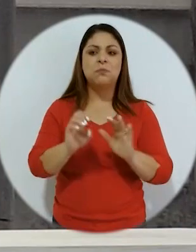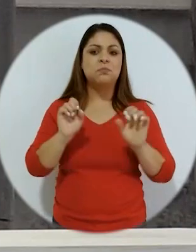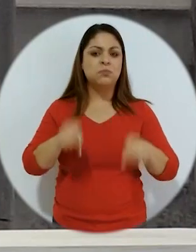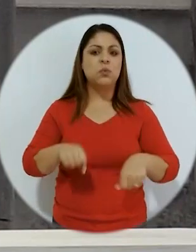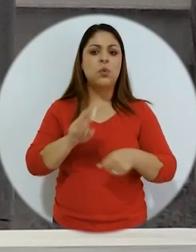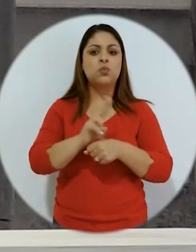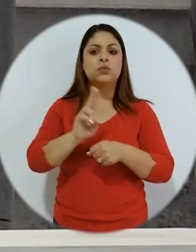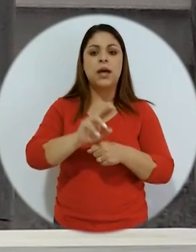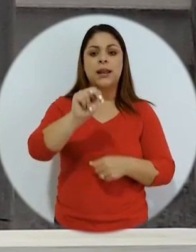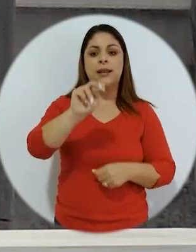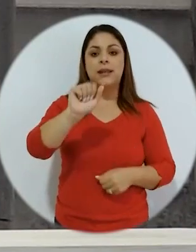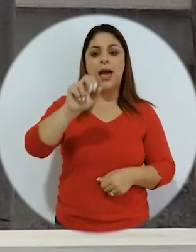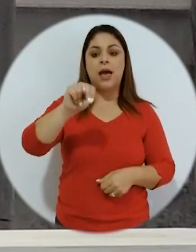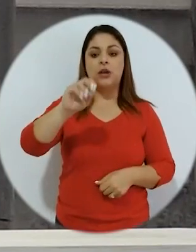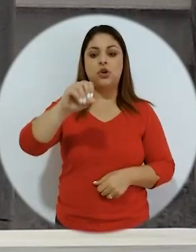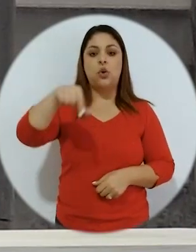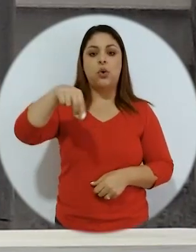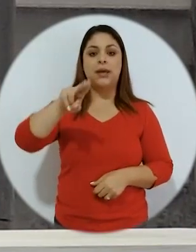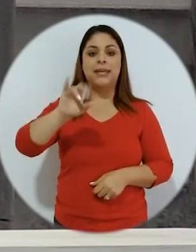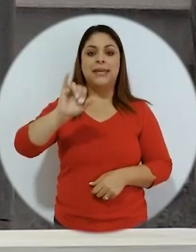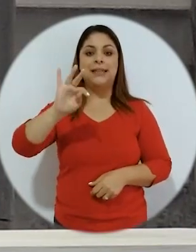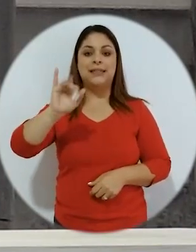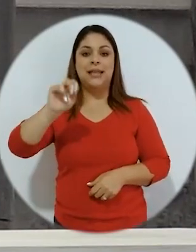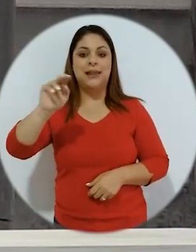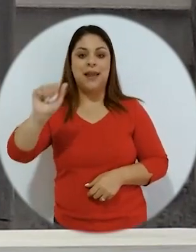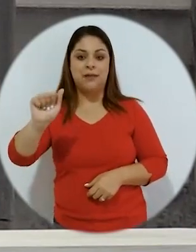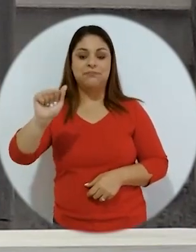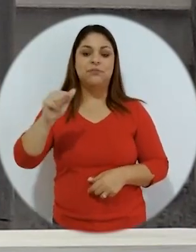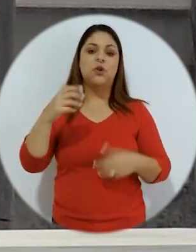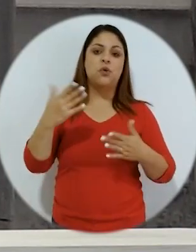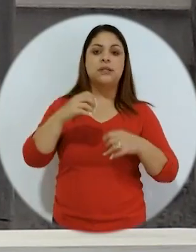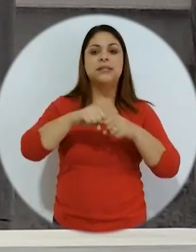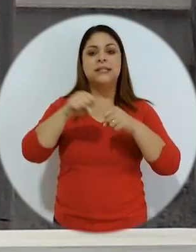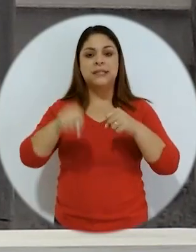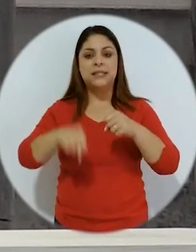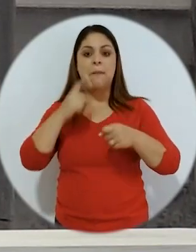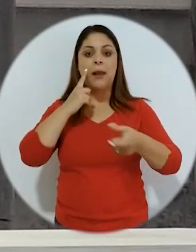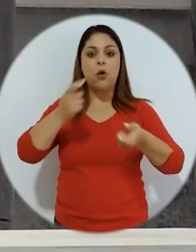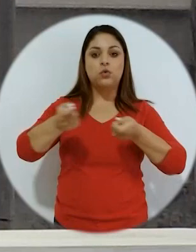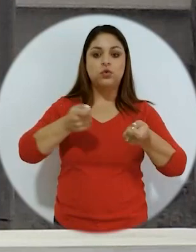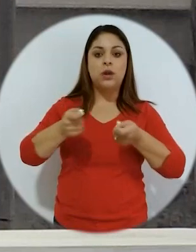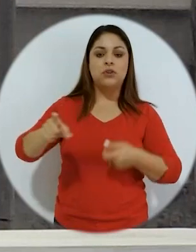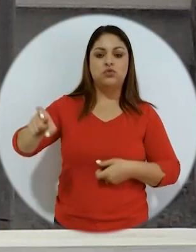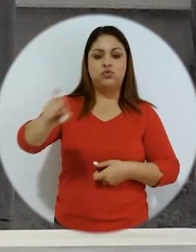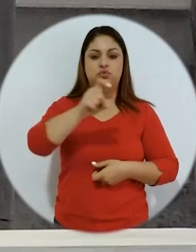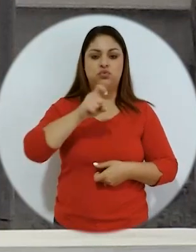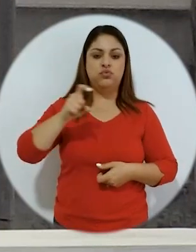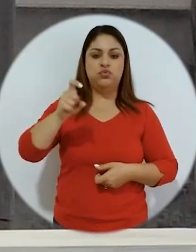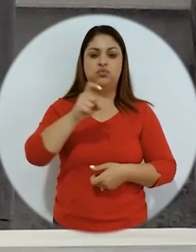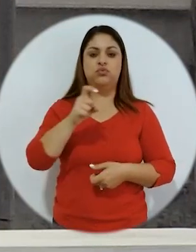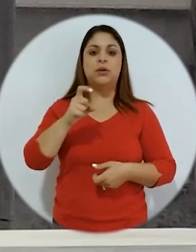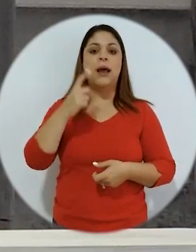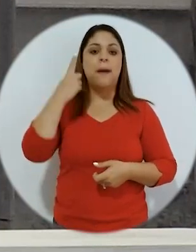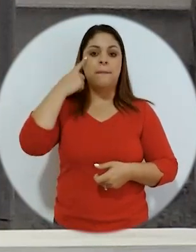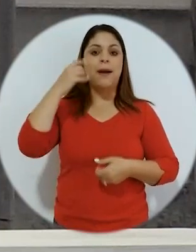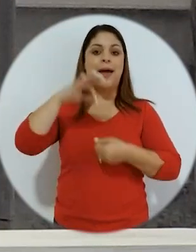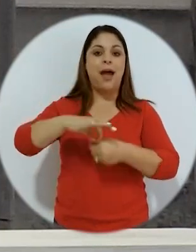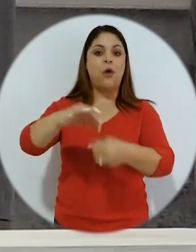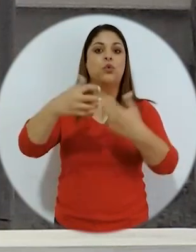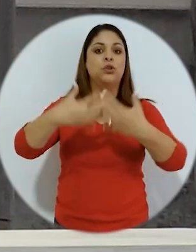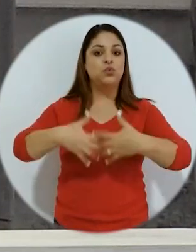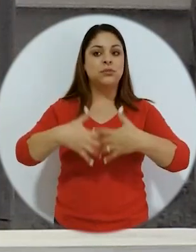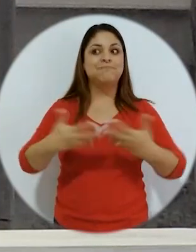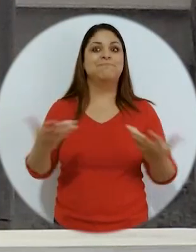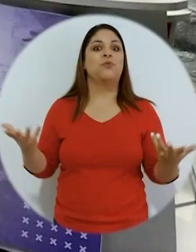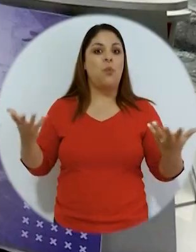pueden utilizar nanoquitina y se pueden utilizar sistemas de liberación controlada de pesticidas o de fertilizantes para la